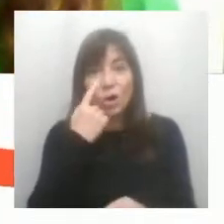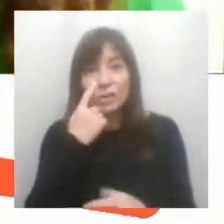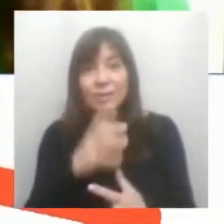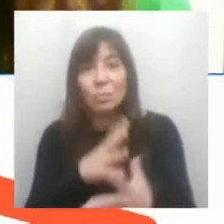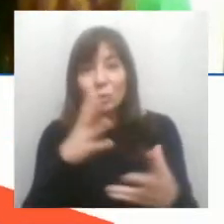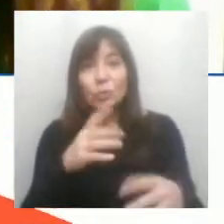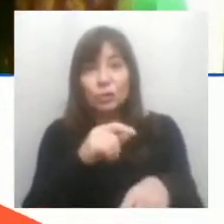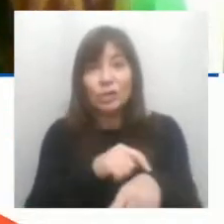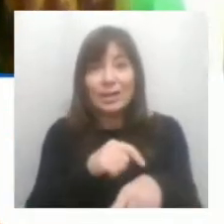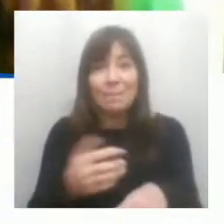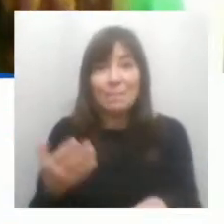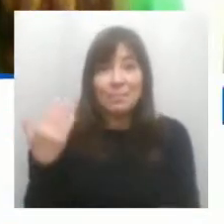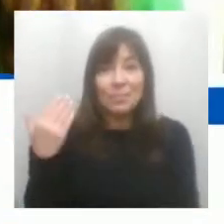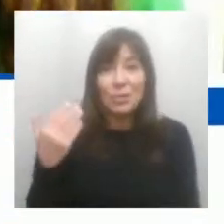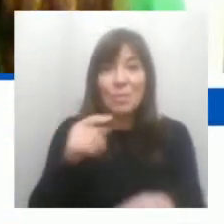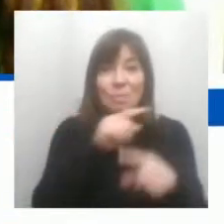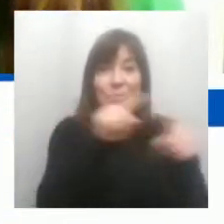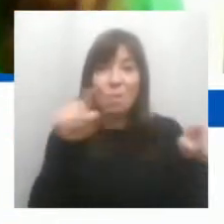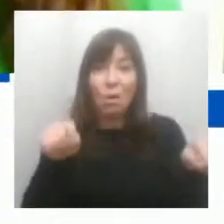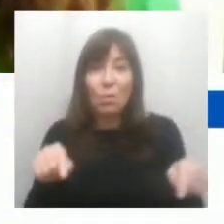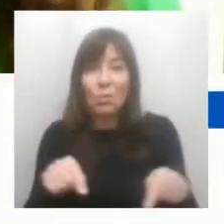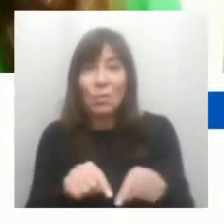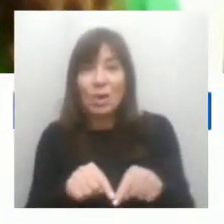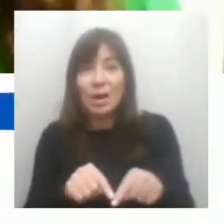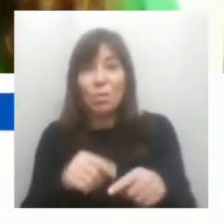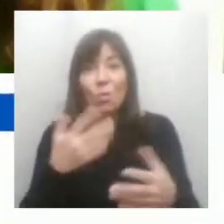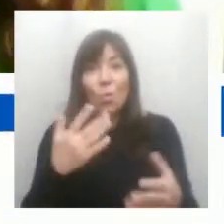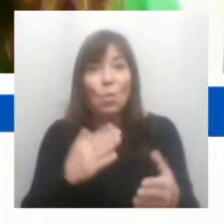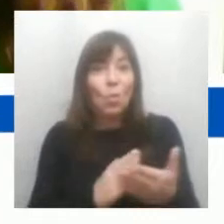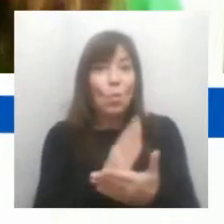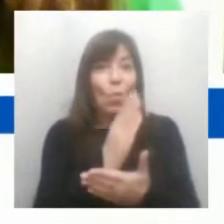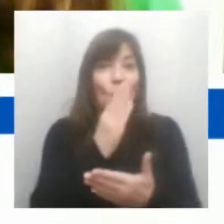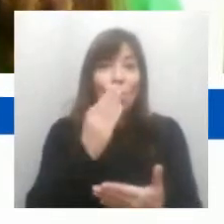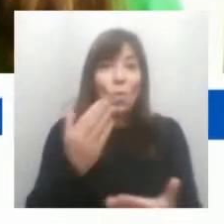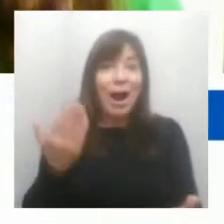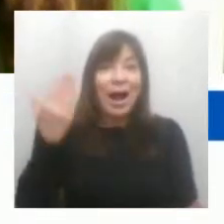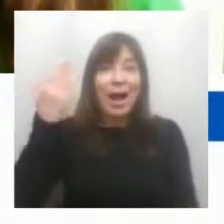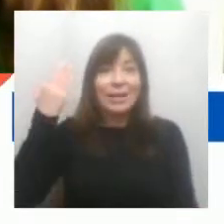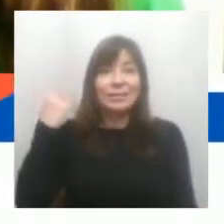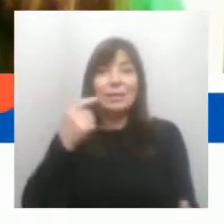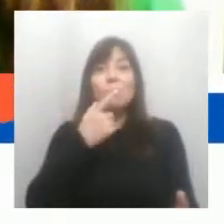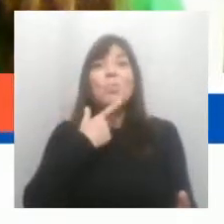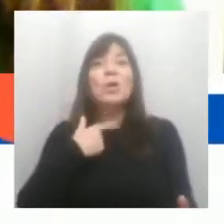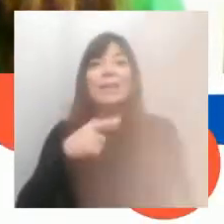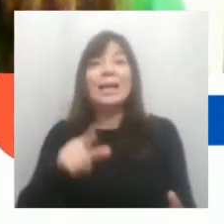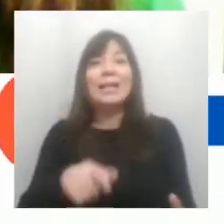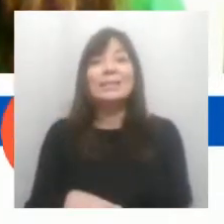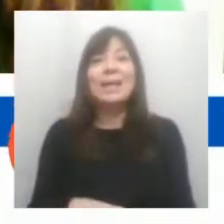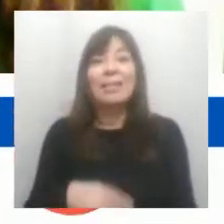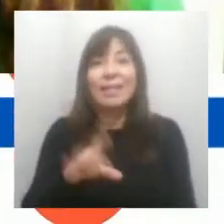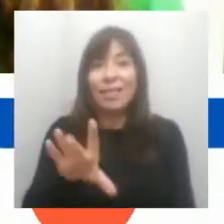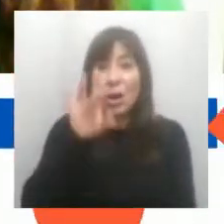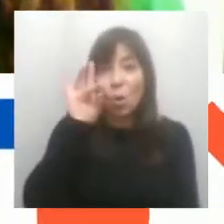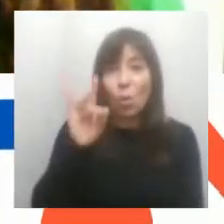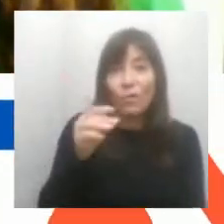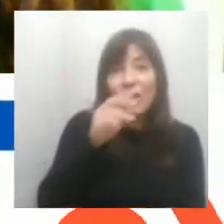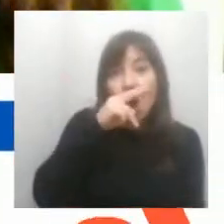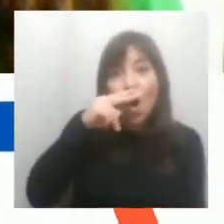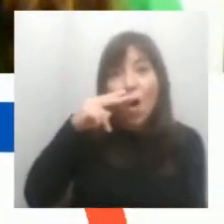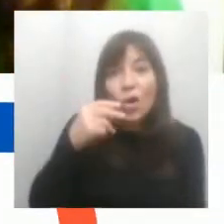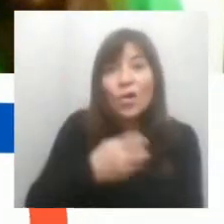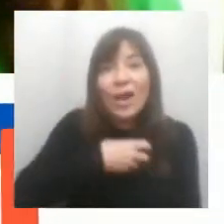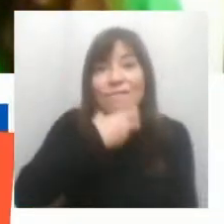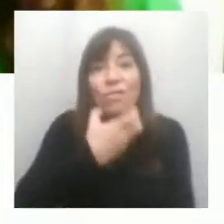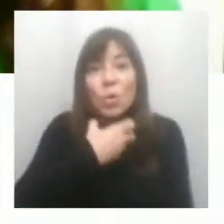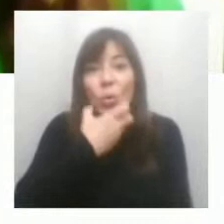tiempo, porque ese módulo estaba desde un inicio, y era muy interesante porque uno podía descubrir los olores de algunas frutas específicas, sin